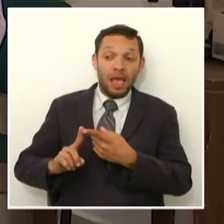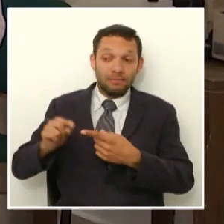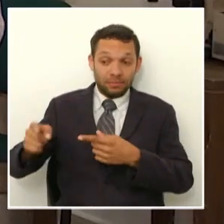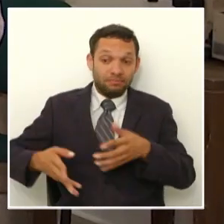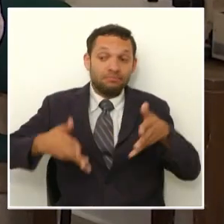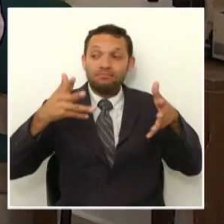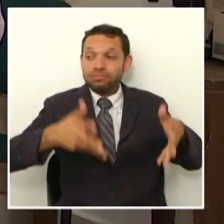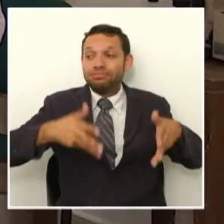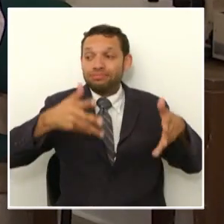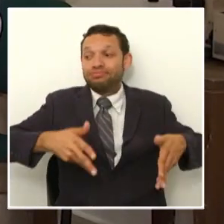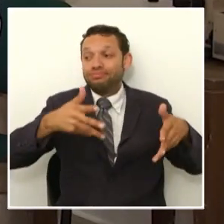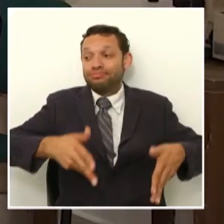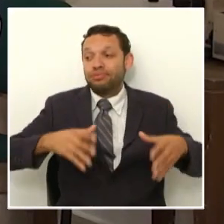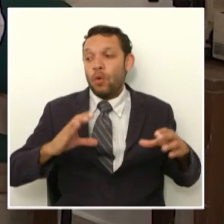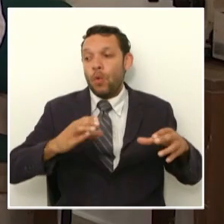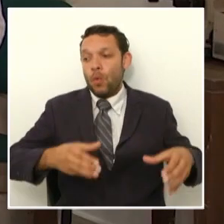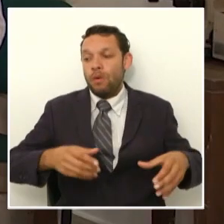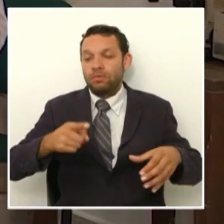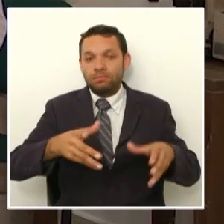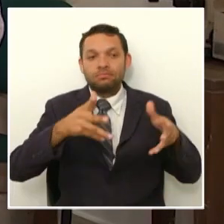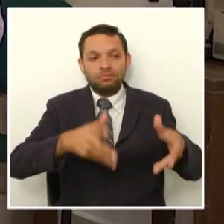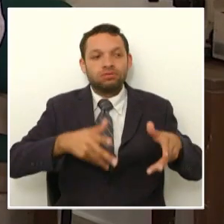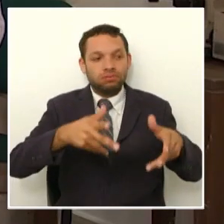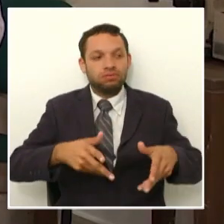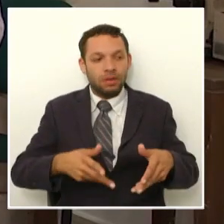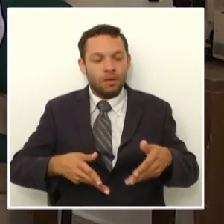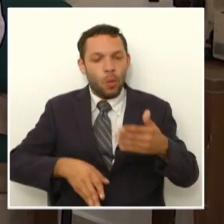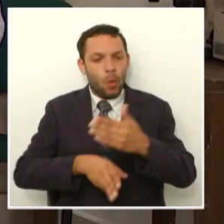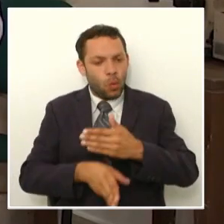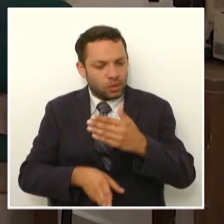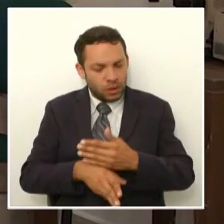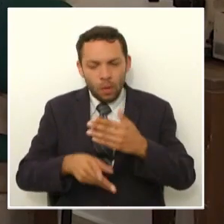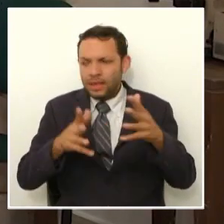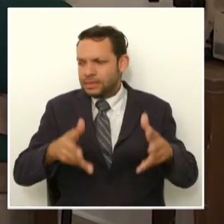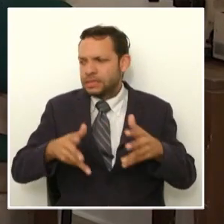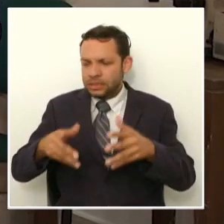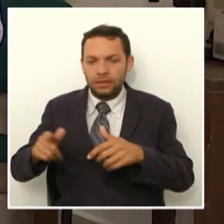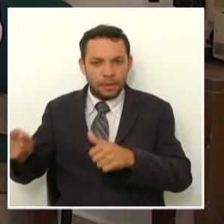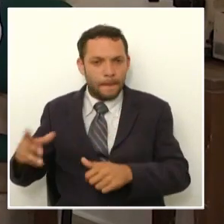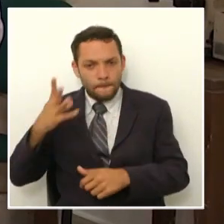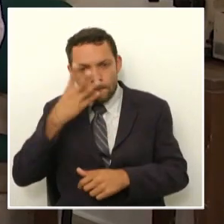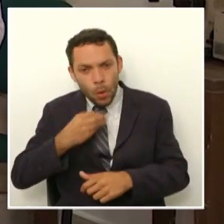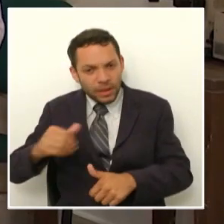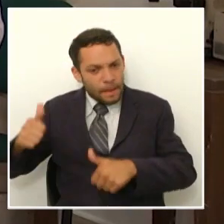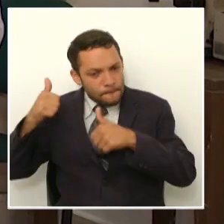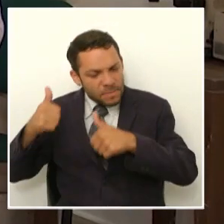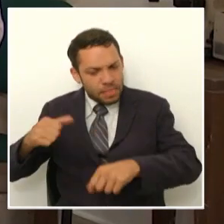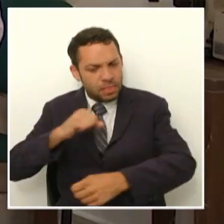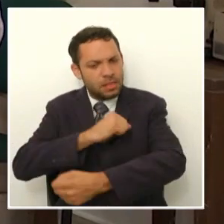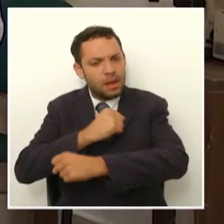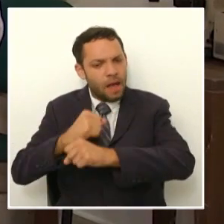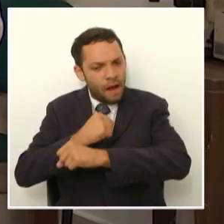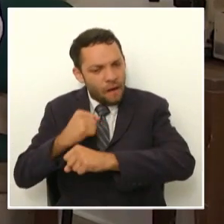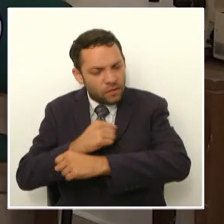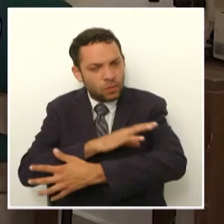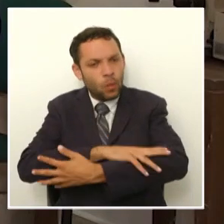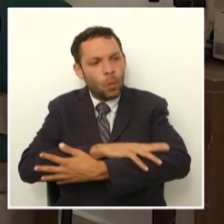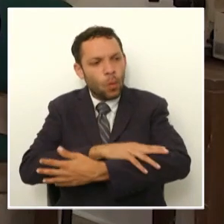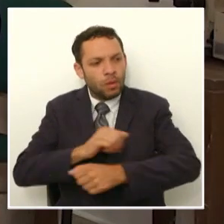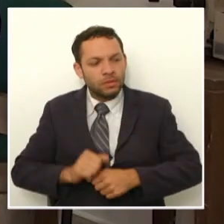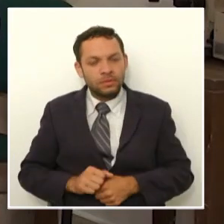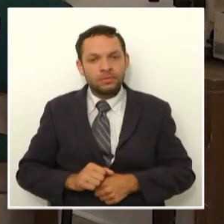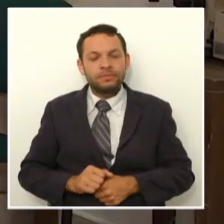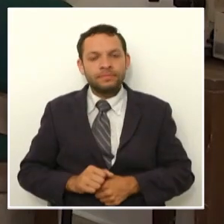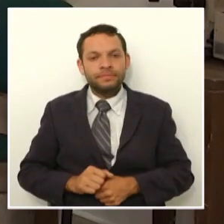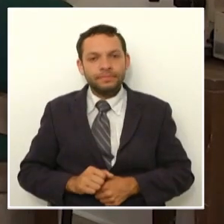todavía enseña, y me llama, hagamos televisión y sigamos enseñando, y busque aparatos y contemos. Porque es